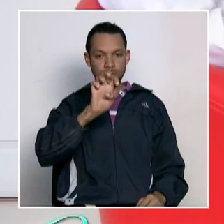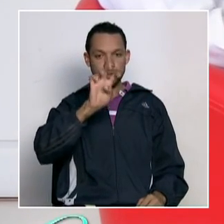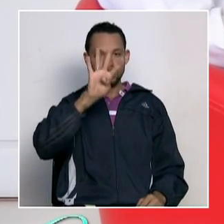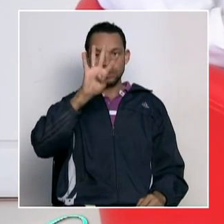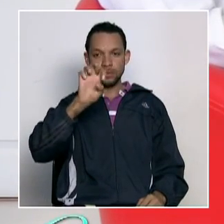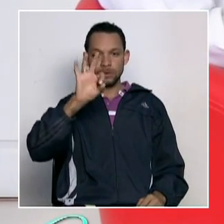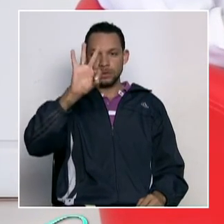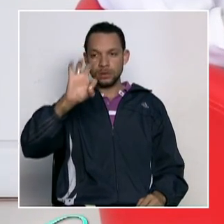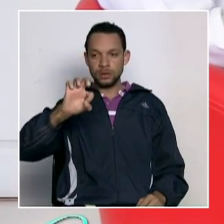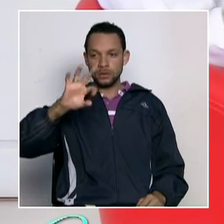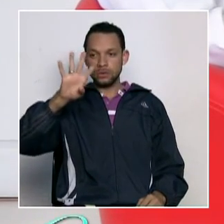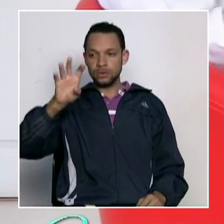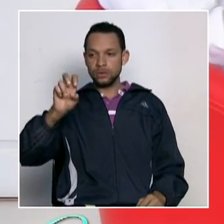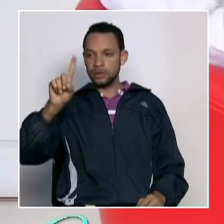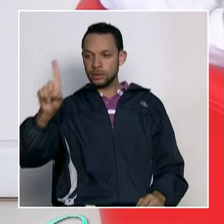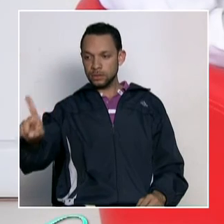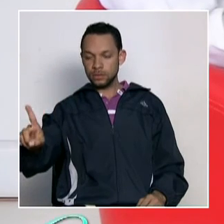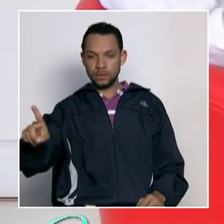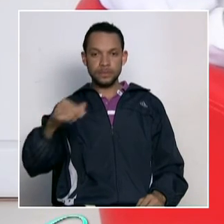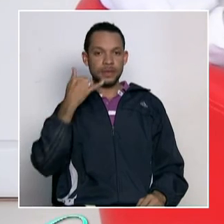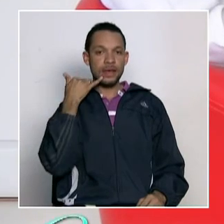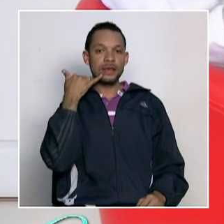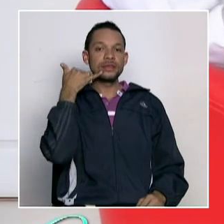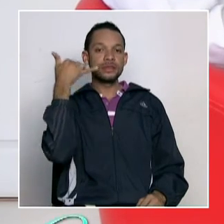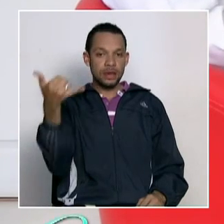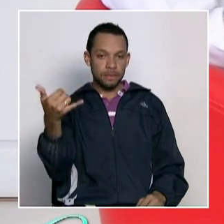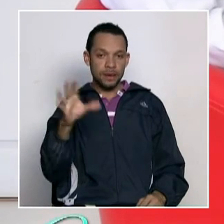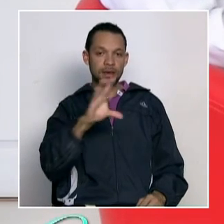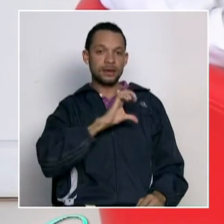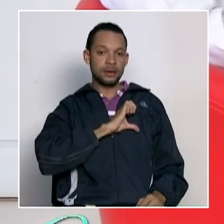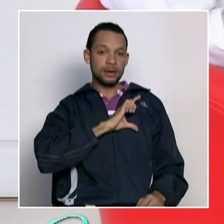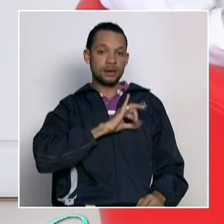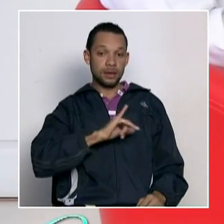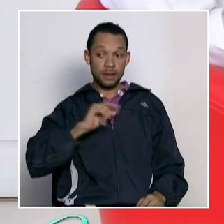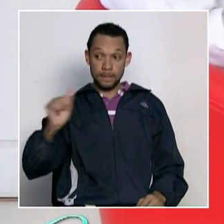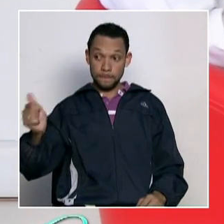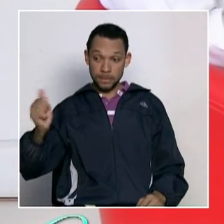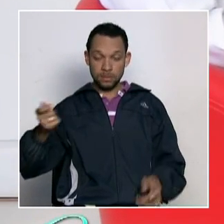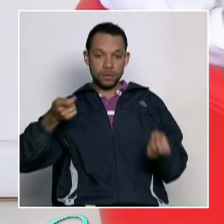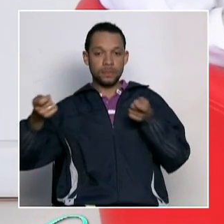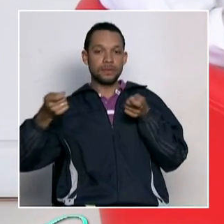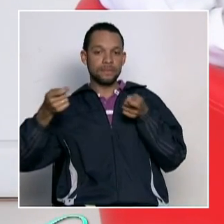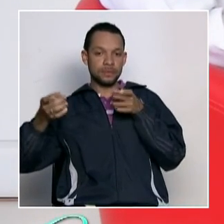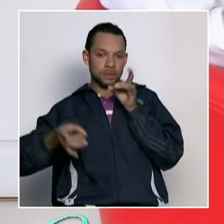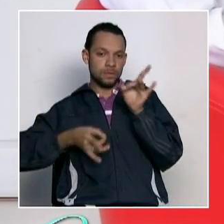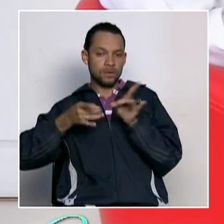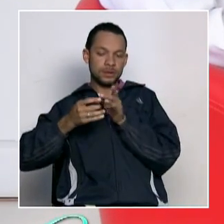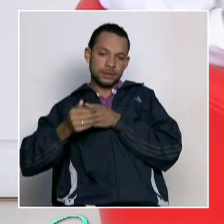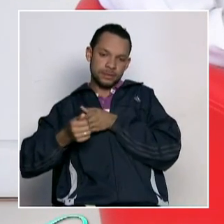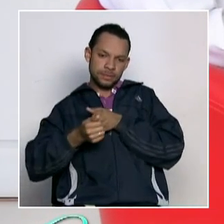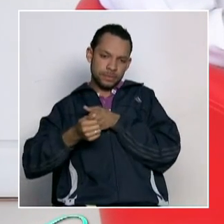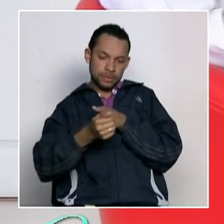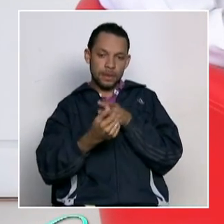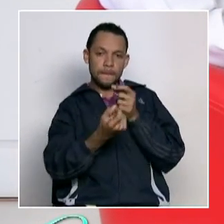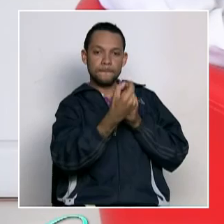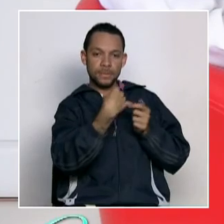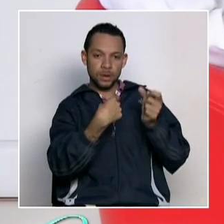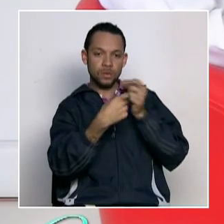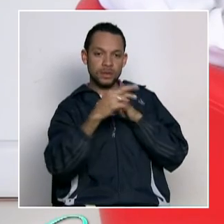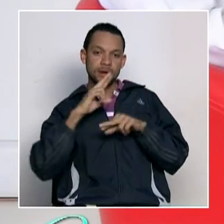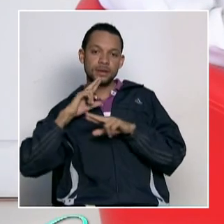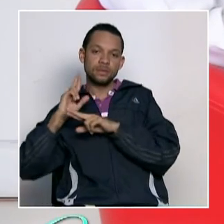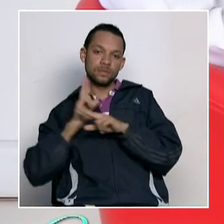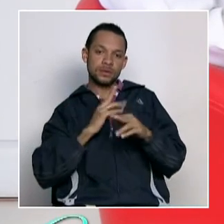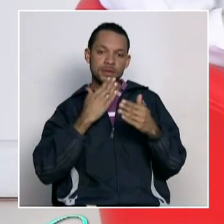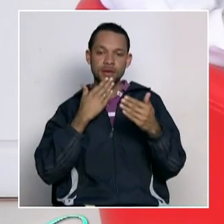379-9891. Y allá todo el equipo interdisciplinario de profesionales de la salud dirigido por el doctor José Fernando García les podrá resolver todas estas